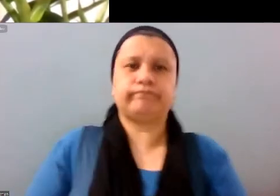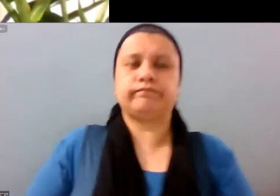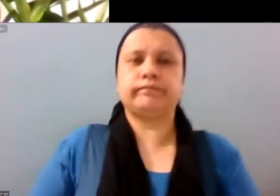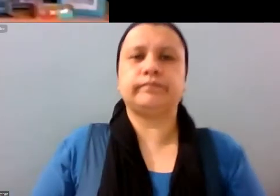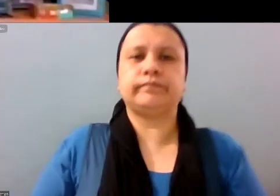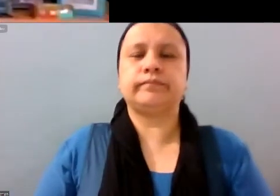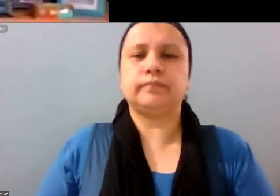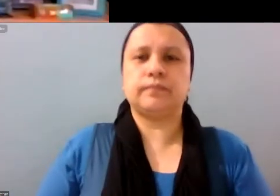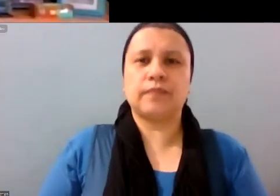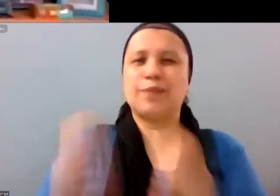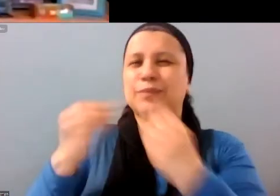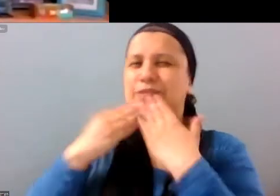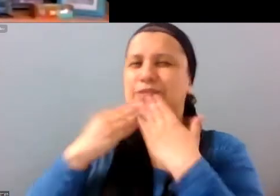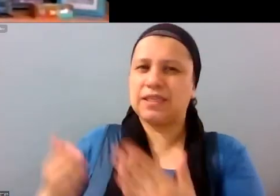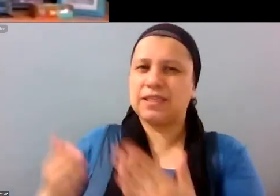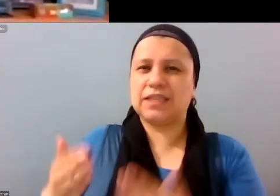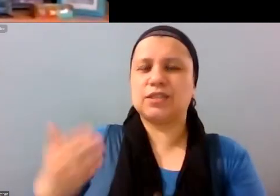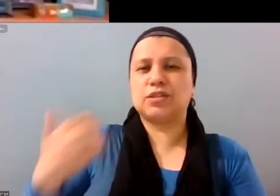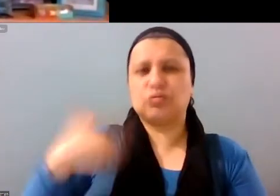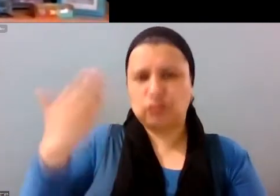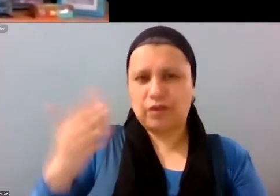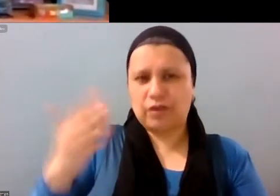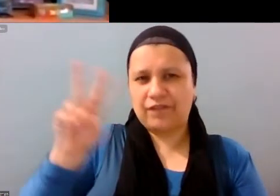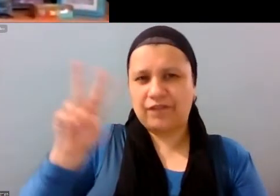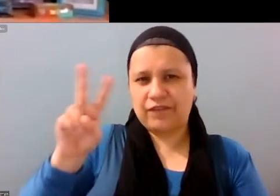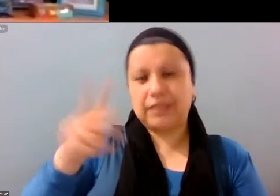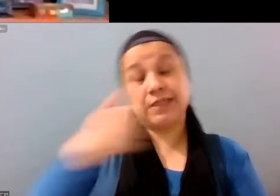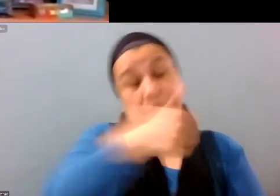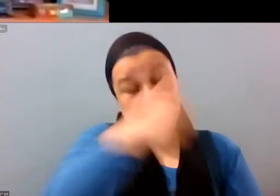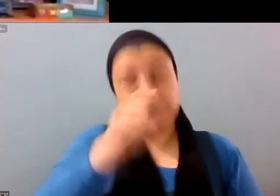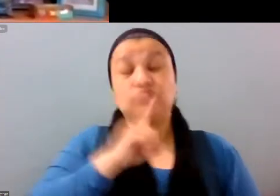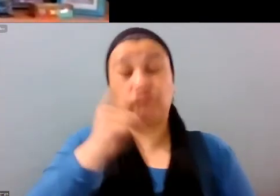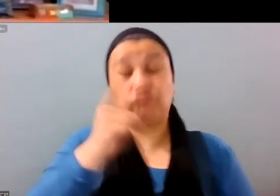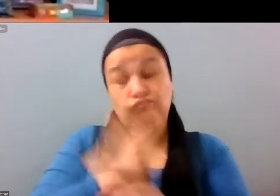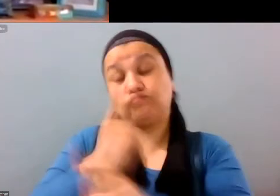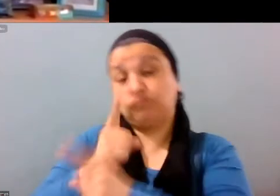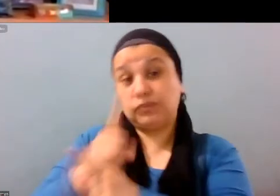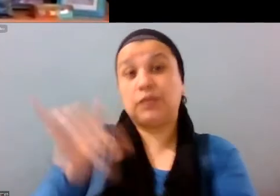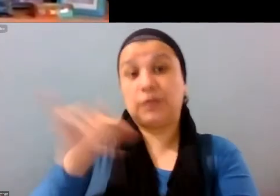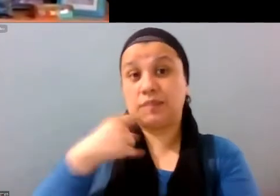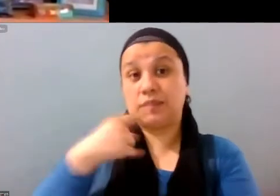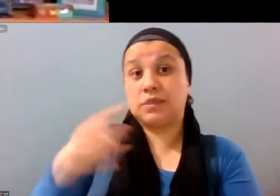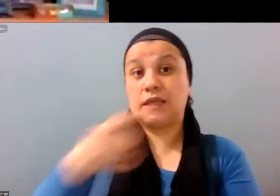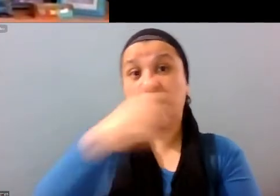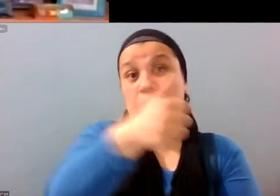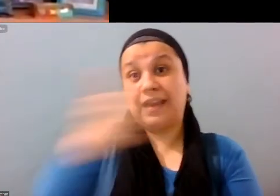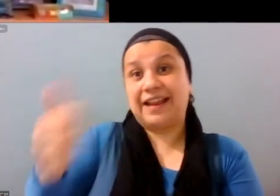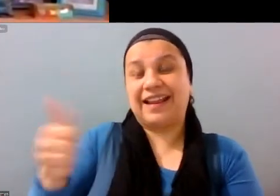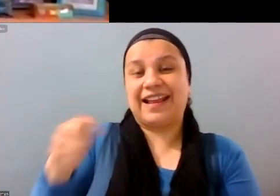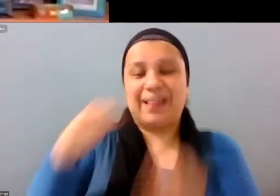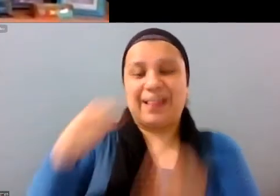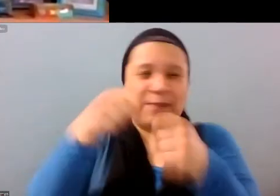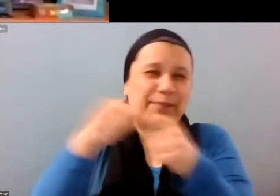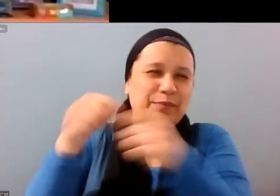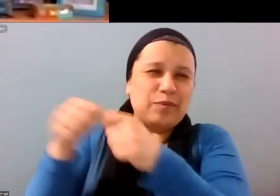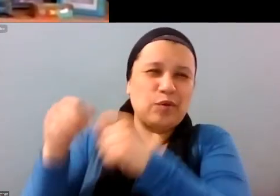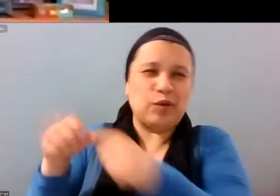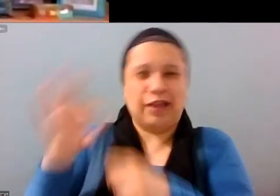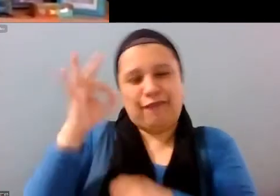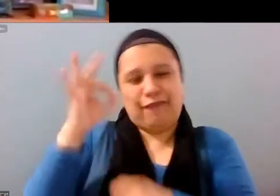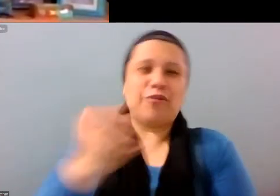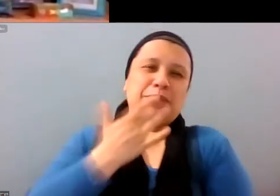muchísimas gracias don Vinicio así es cada uno como dicen por ahí mata sus pulgas de la forma que más le hace